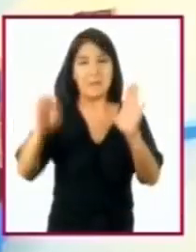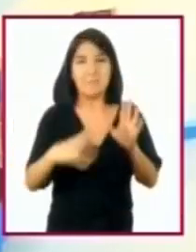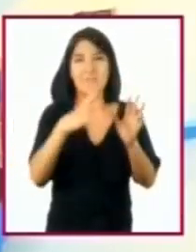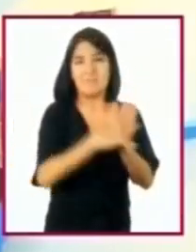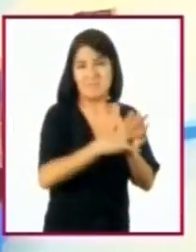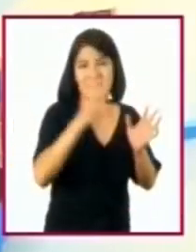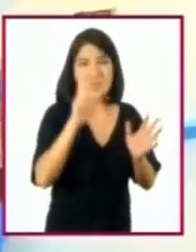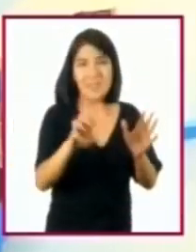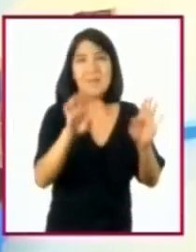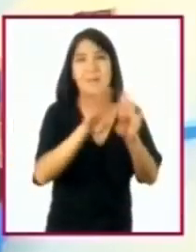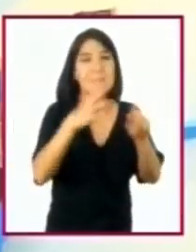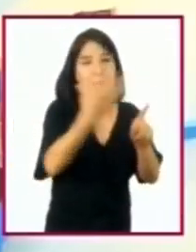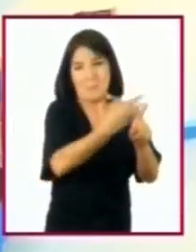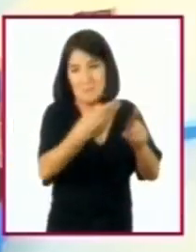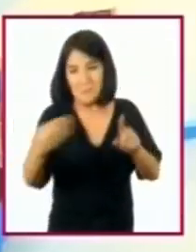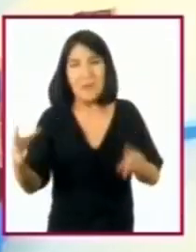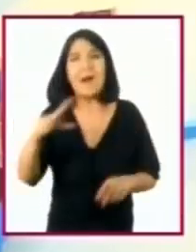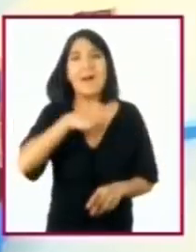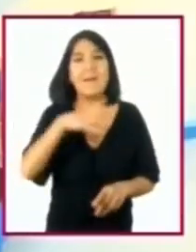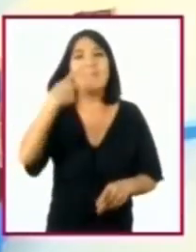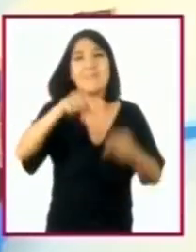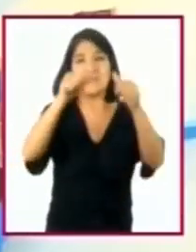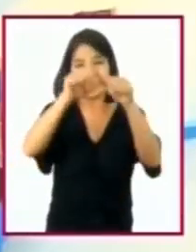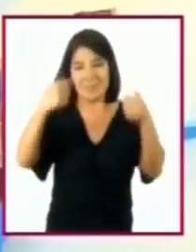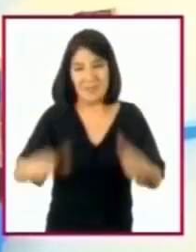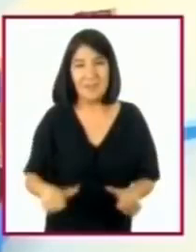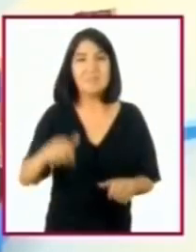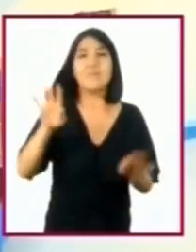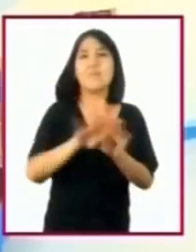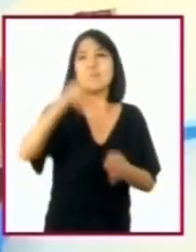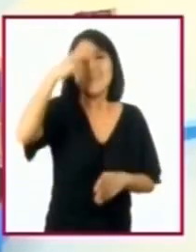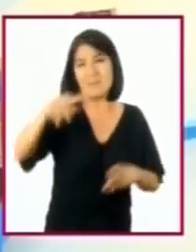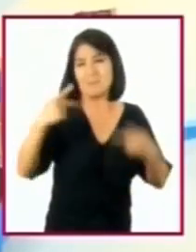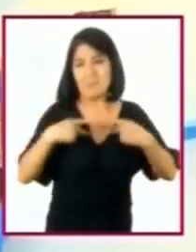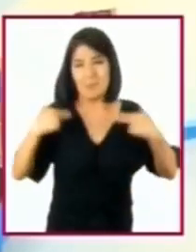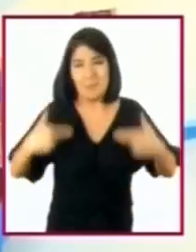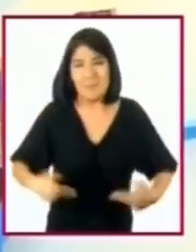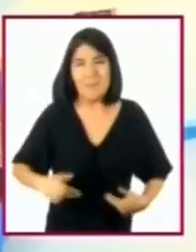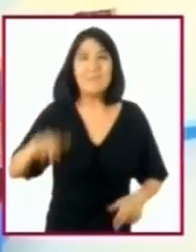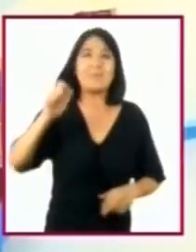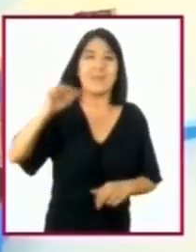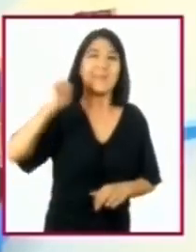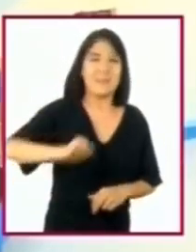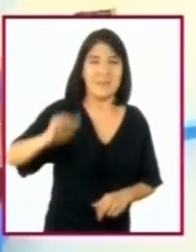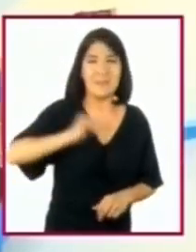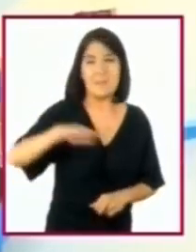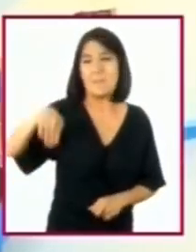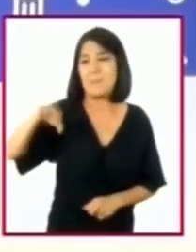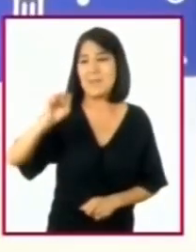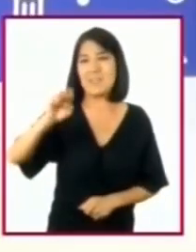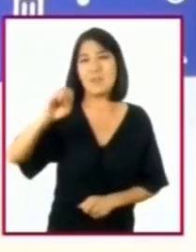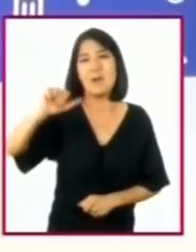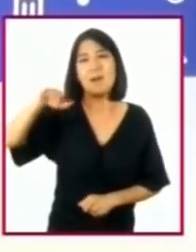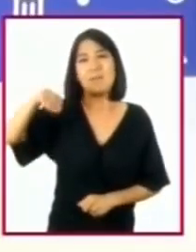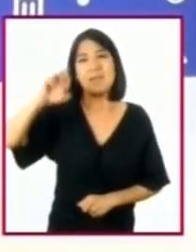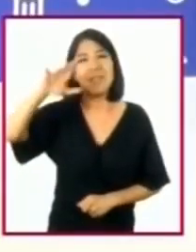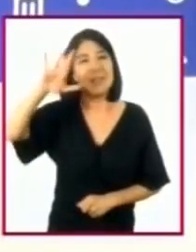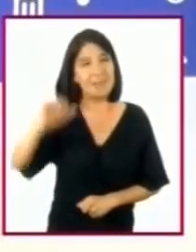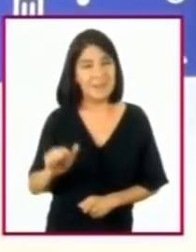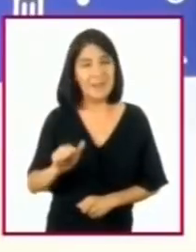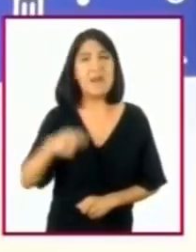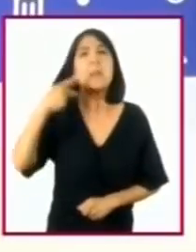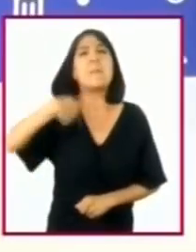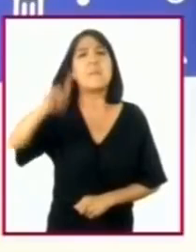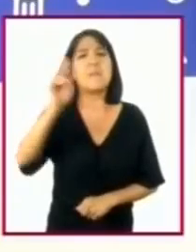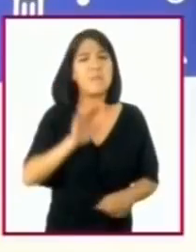creadora del artista del México antiguo y del desarrollo cultural de las sociedades mesoamericanas. Pero, ¿de